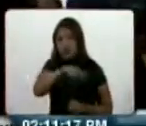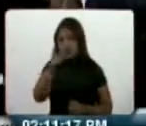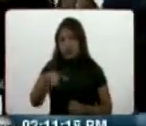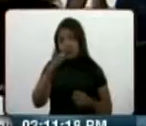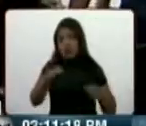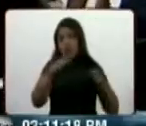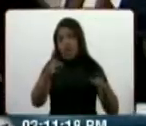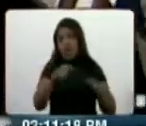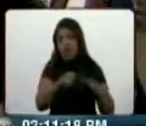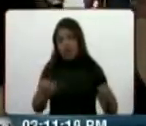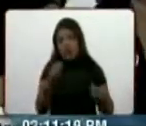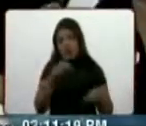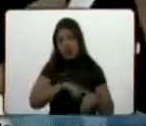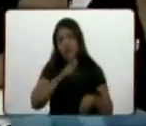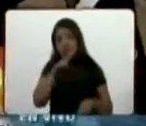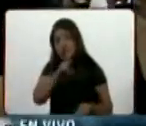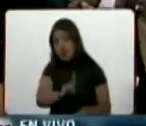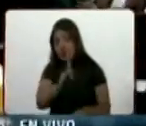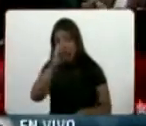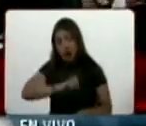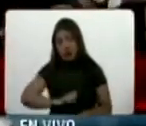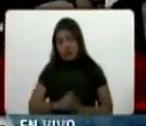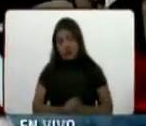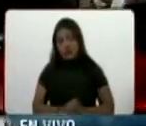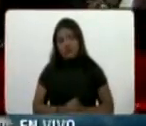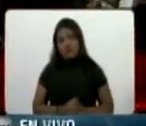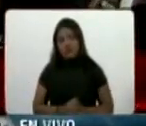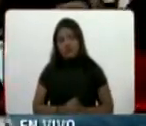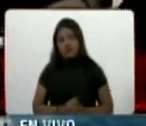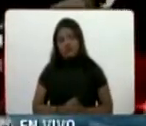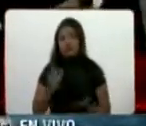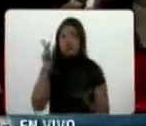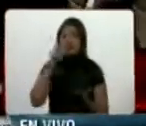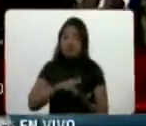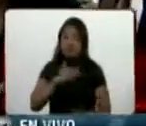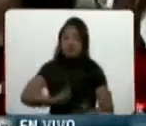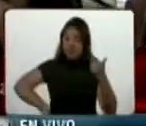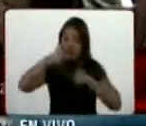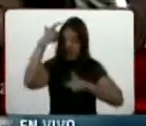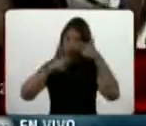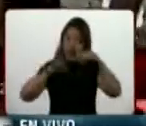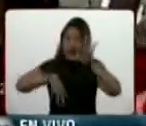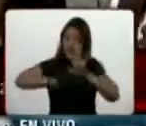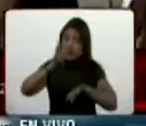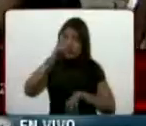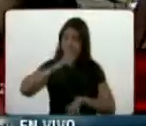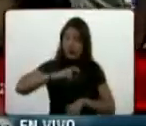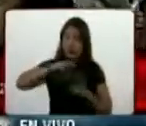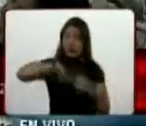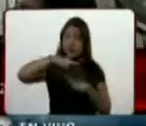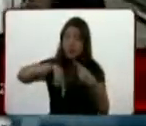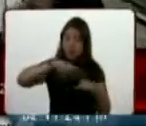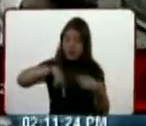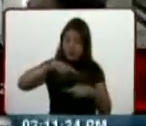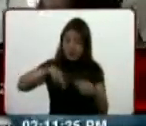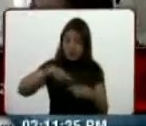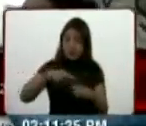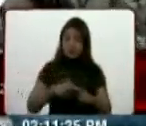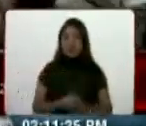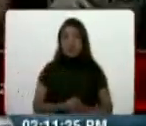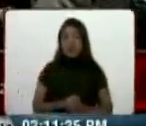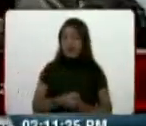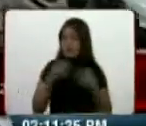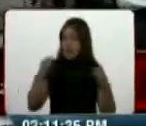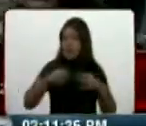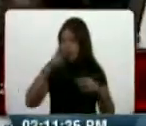todo este tiempo, 21 años de la llegada del comandante Chávez, 14 años de gobierno revolucionario y todos los años que